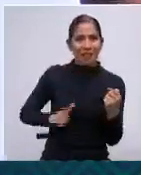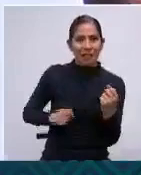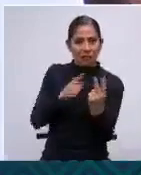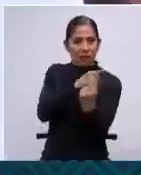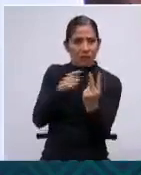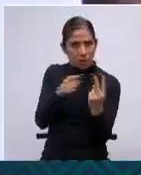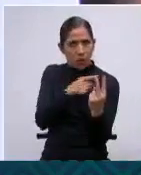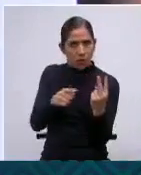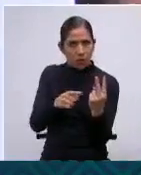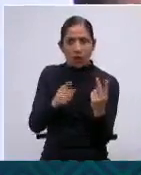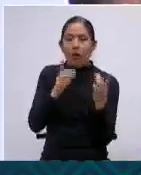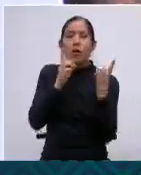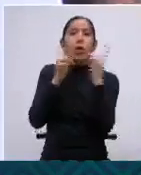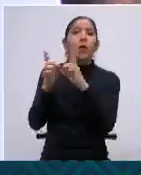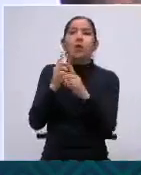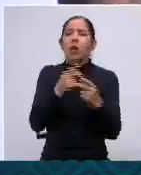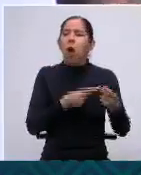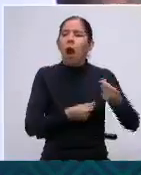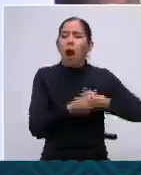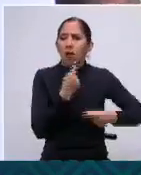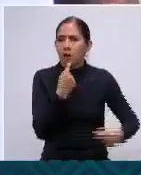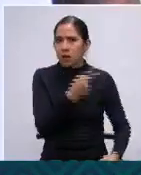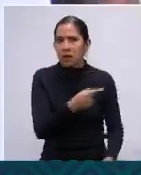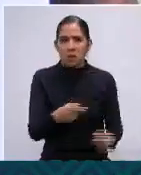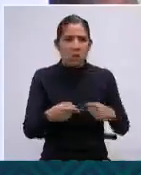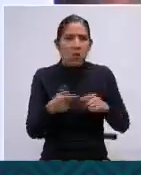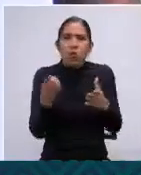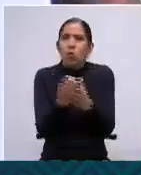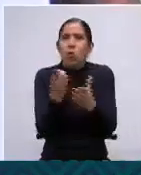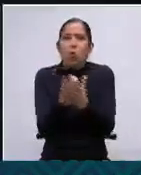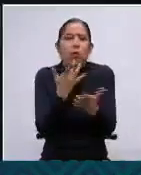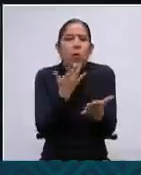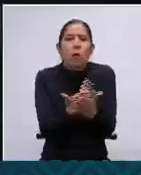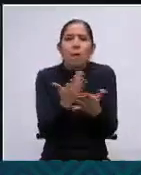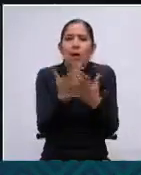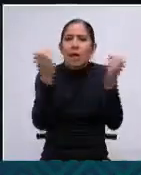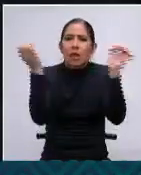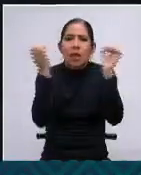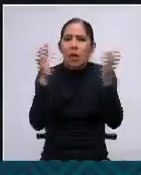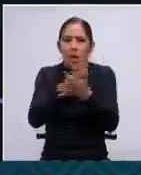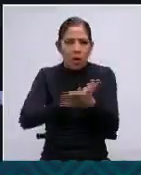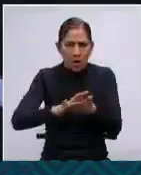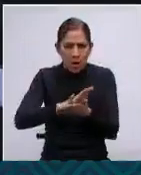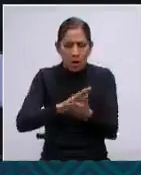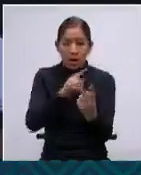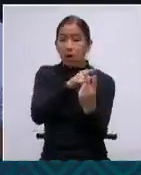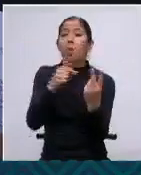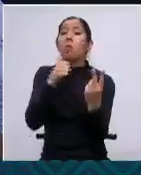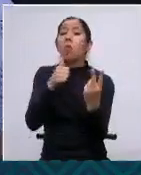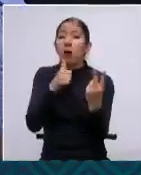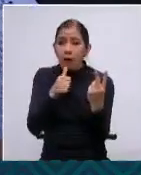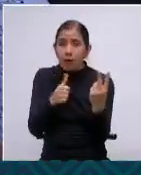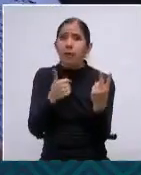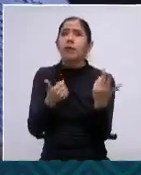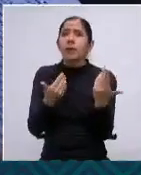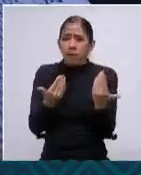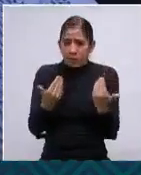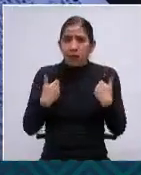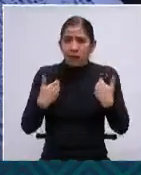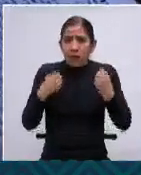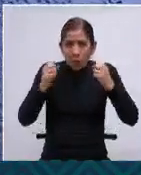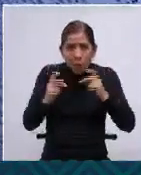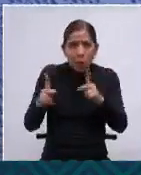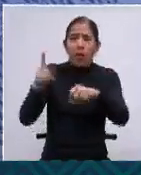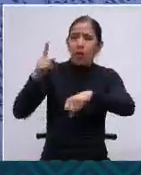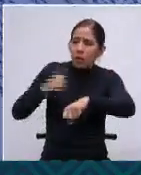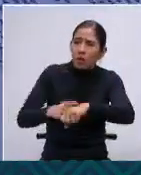hechos de corrupción. Sin embargo, a la fecha, no existen documentos que demuestren este extremo. Las víctimas en más de 10 oportunidades